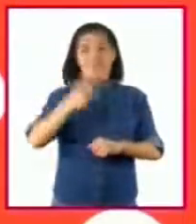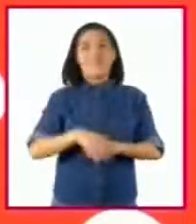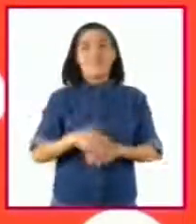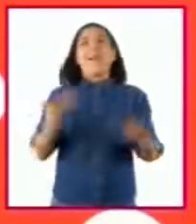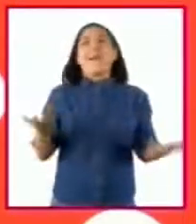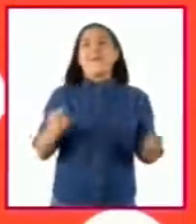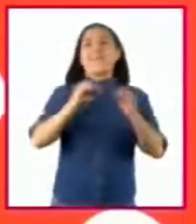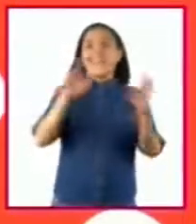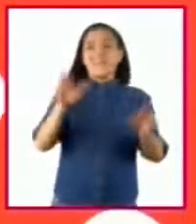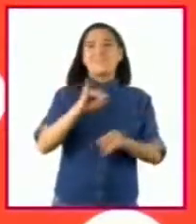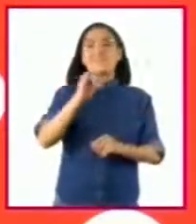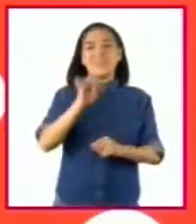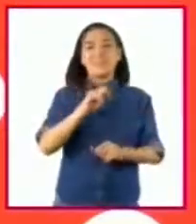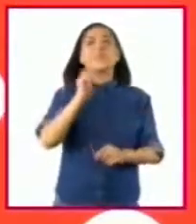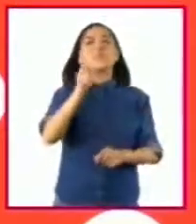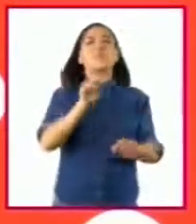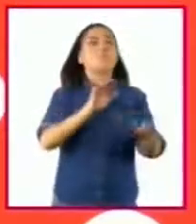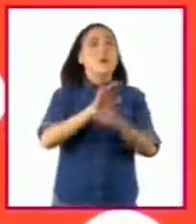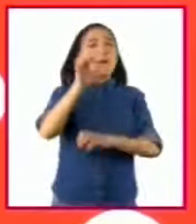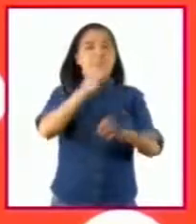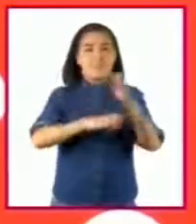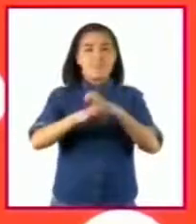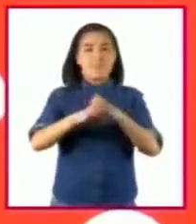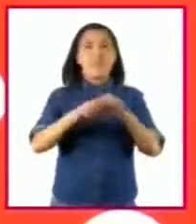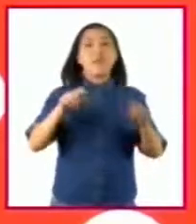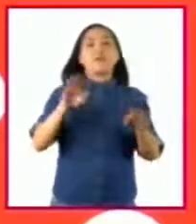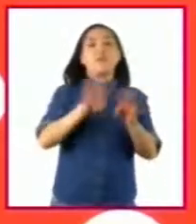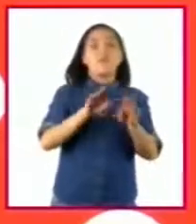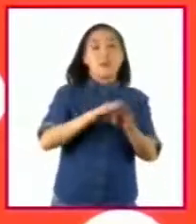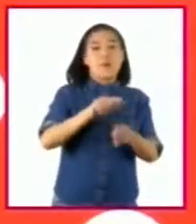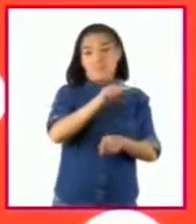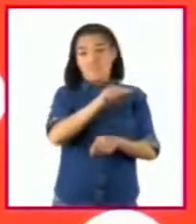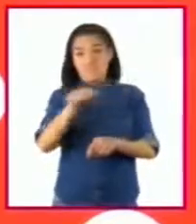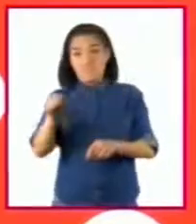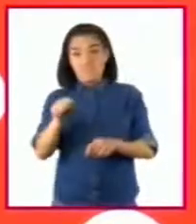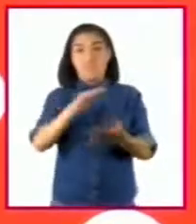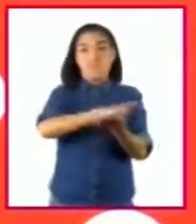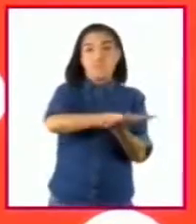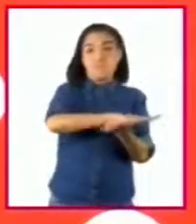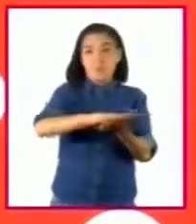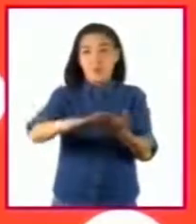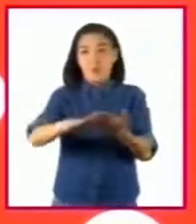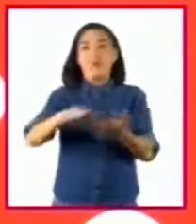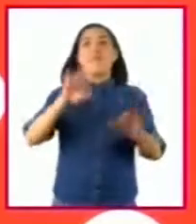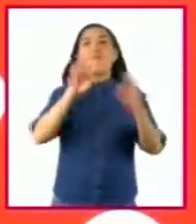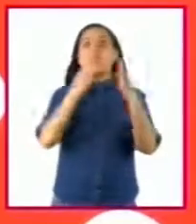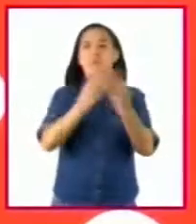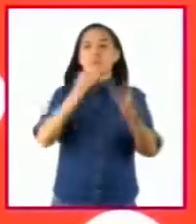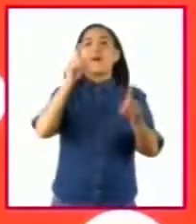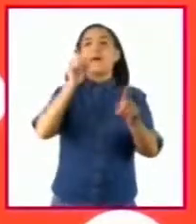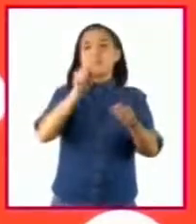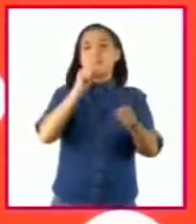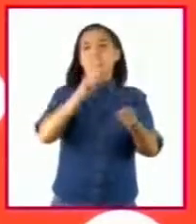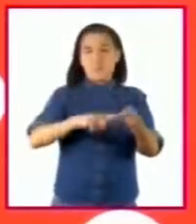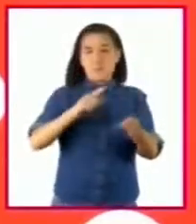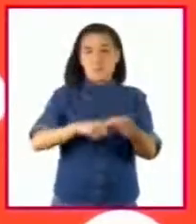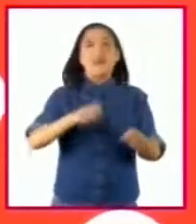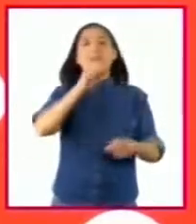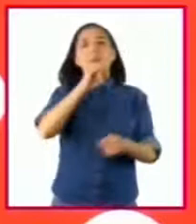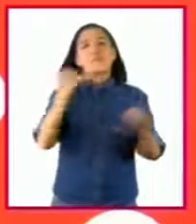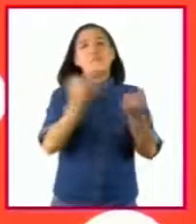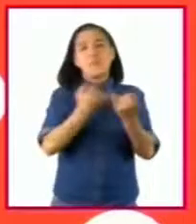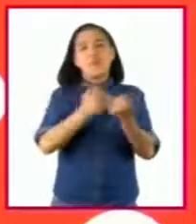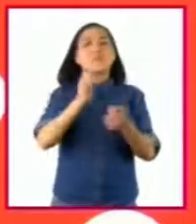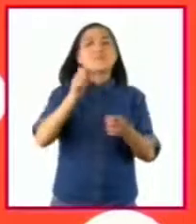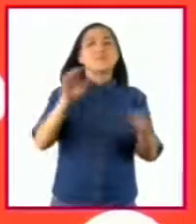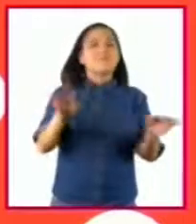Claro, algunos de ellos son línea, plano, forma y color. También ocuparemos los elementos básicos de la